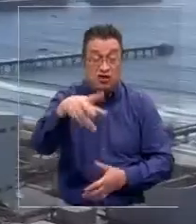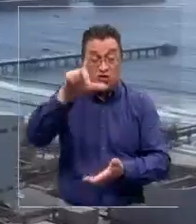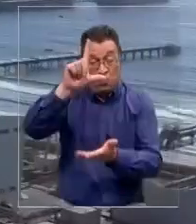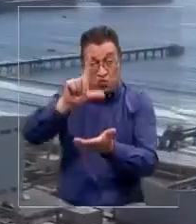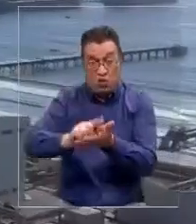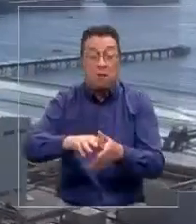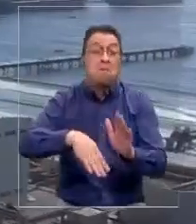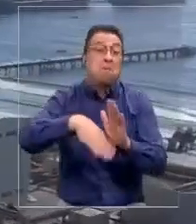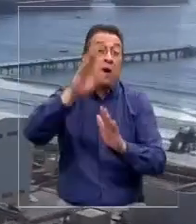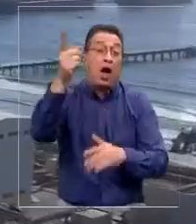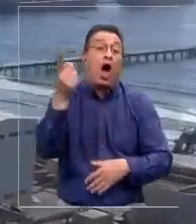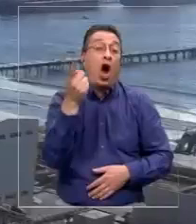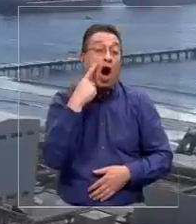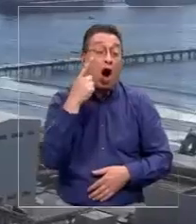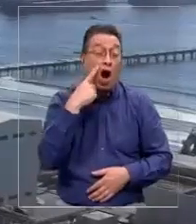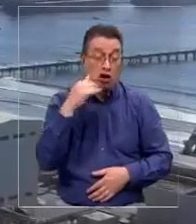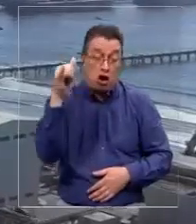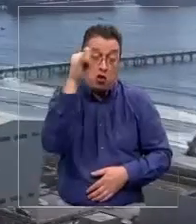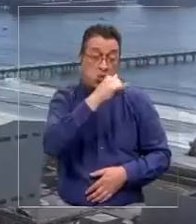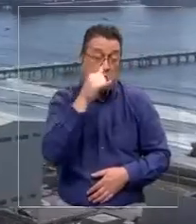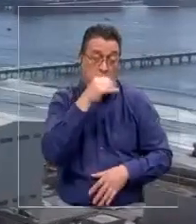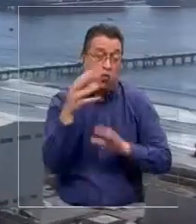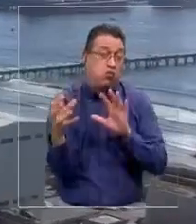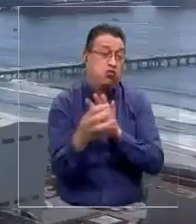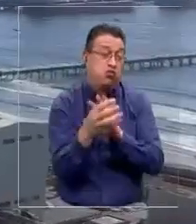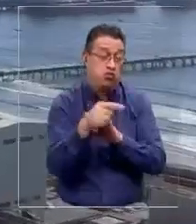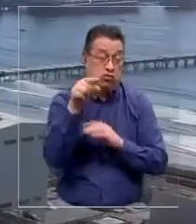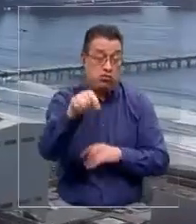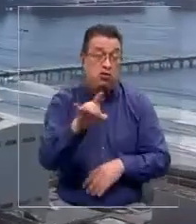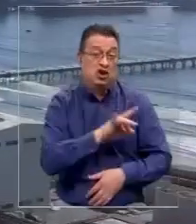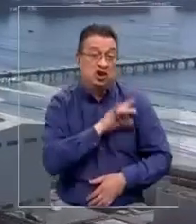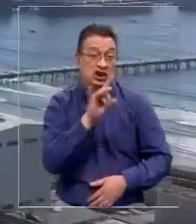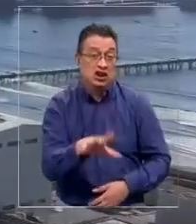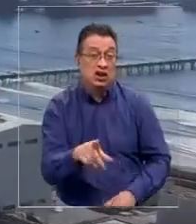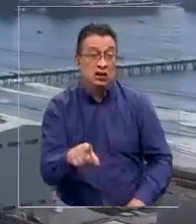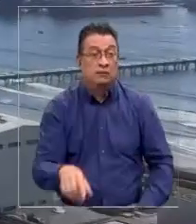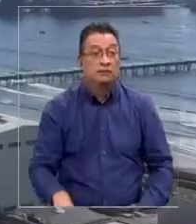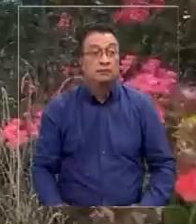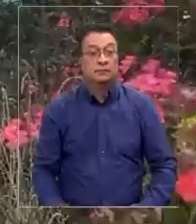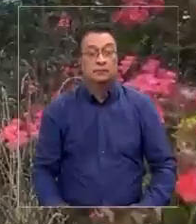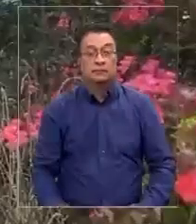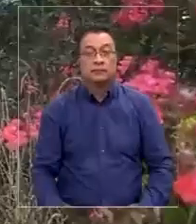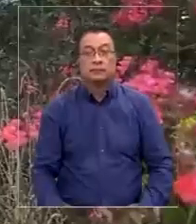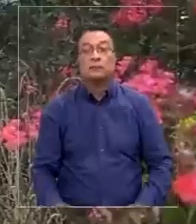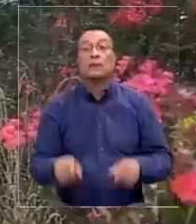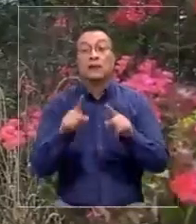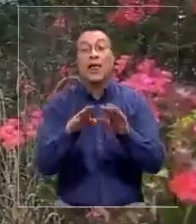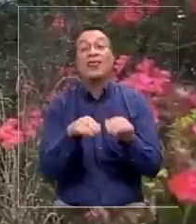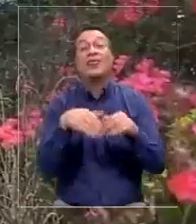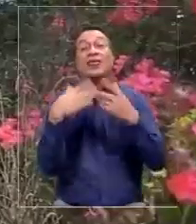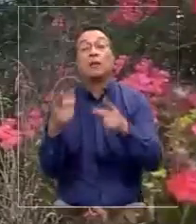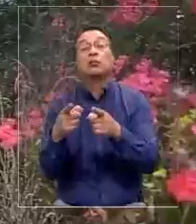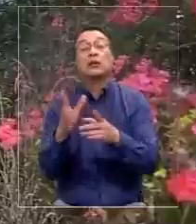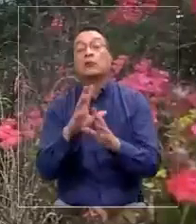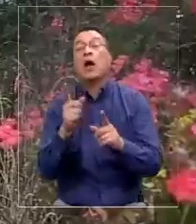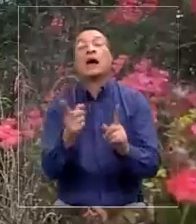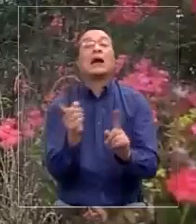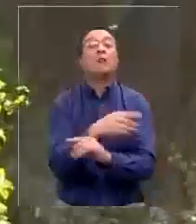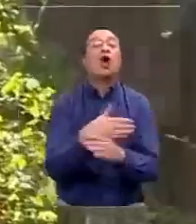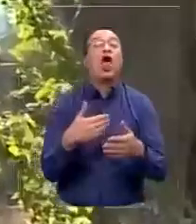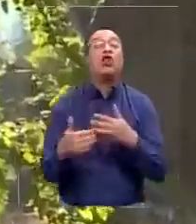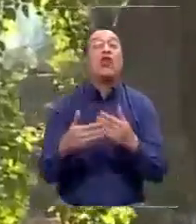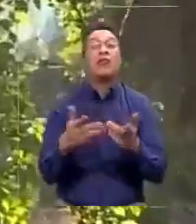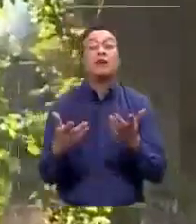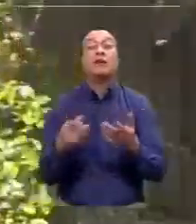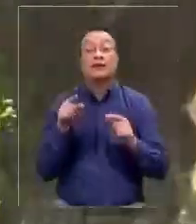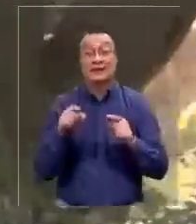más emblemáticas zonas de sacrificio del país. Después de ese episodio, ¿dónde los cambiaron? Bueno,